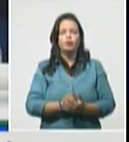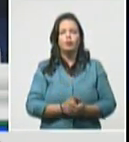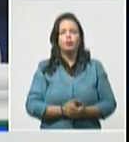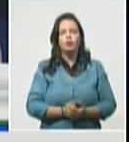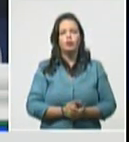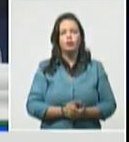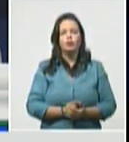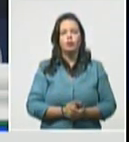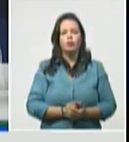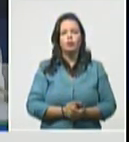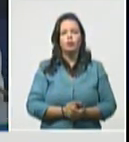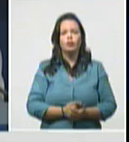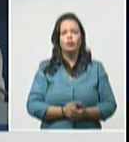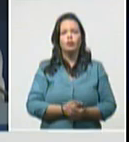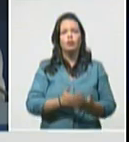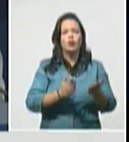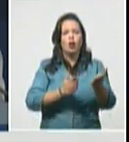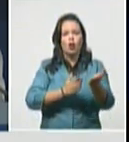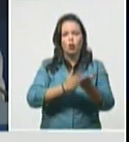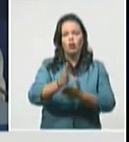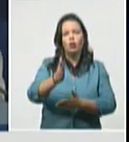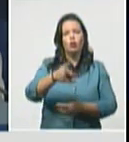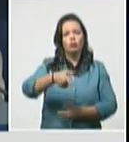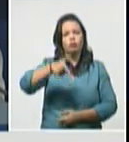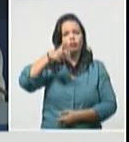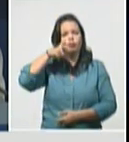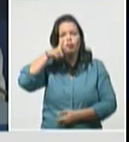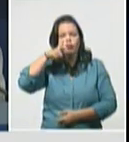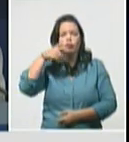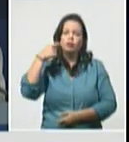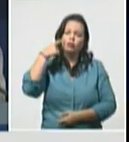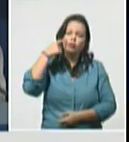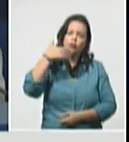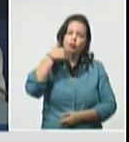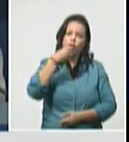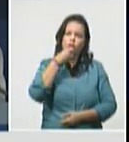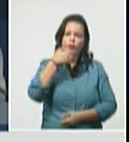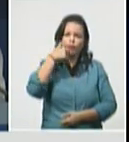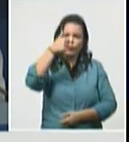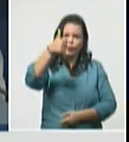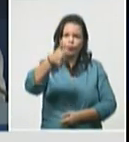le da seguimiento para su recuperación. Con los